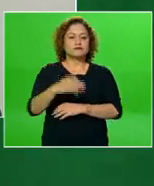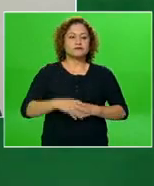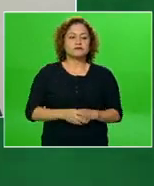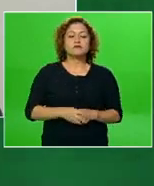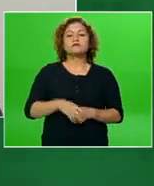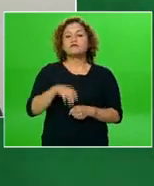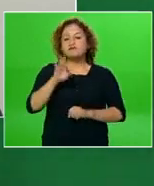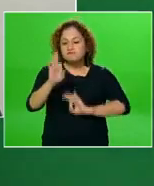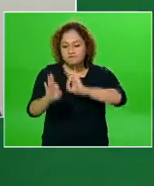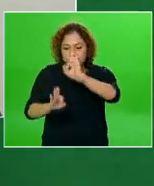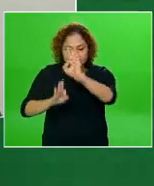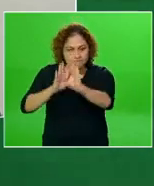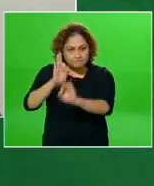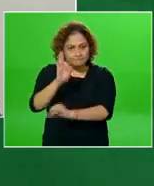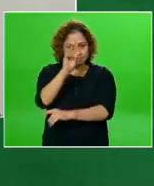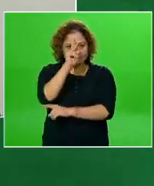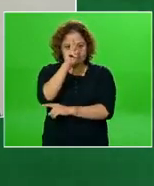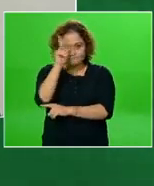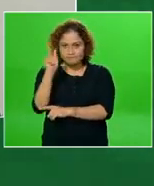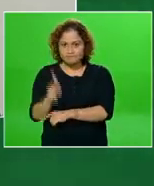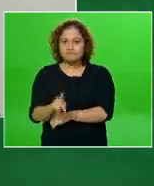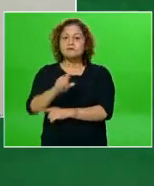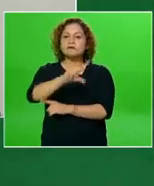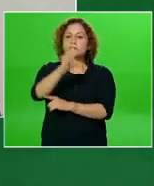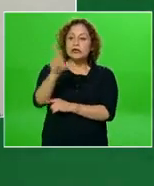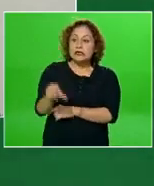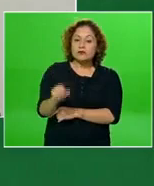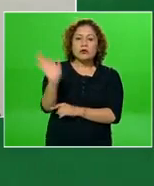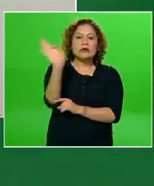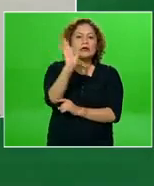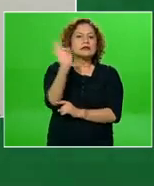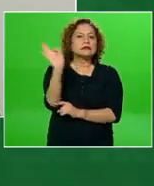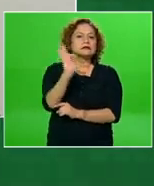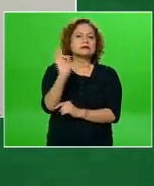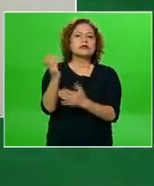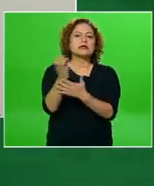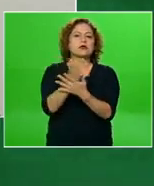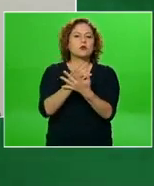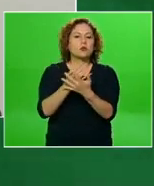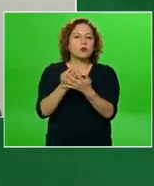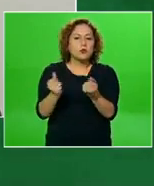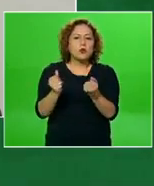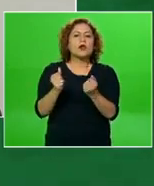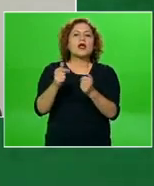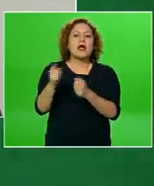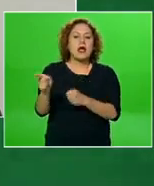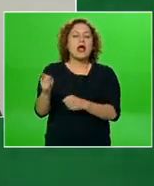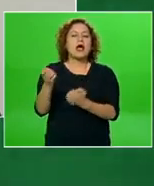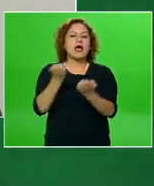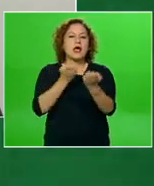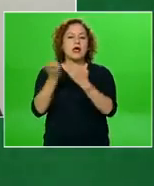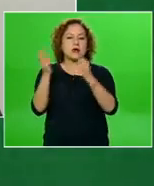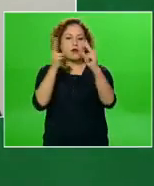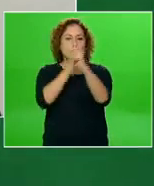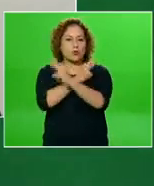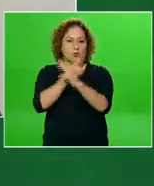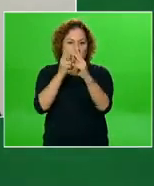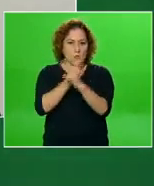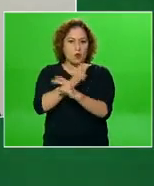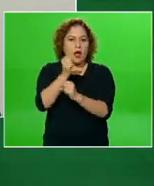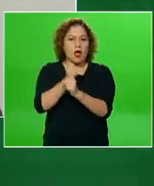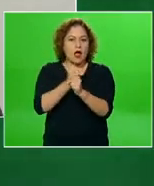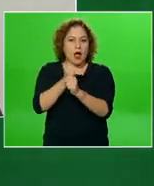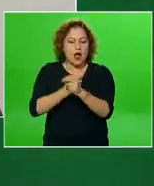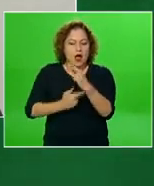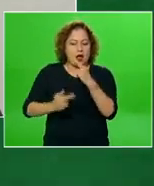con ventiladores mecánicos que asisten a la respiración y que obviamente también incrementan